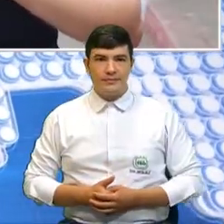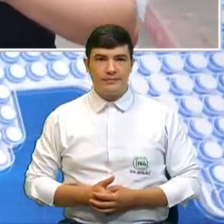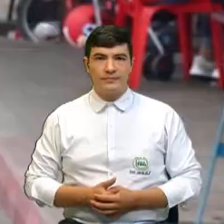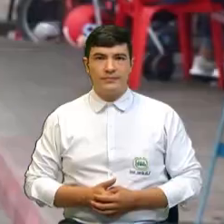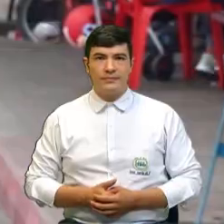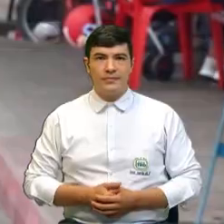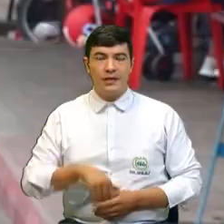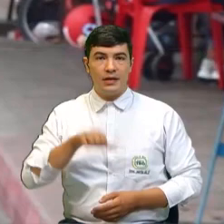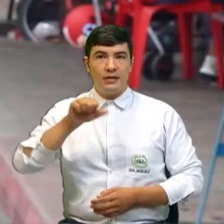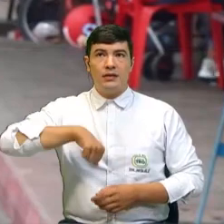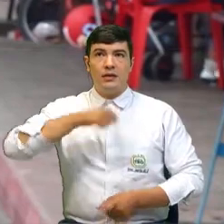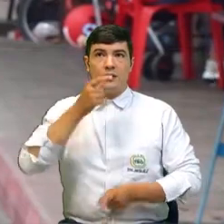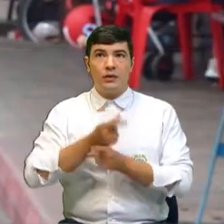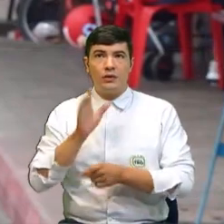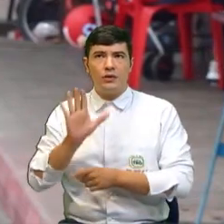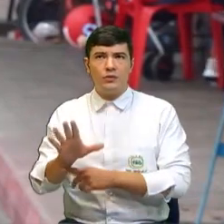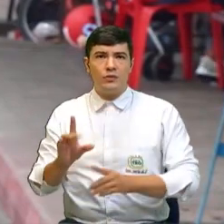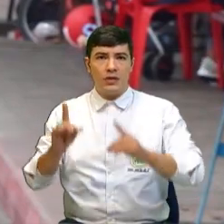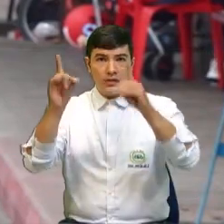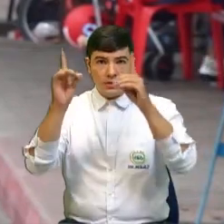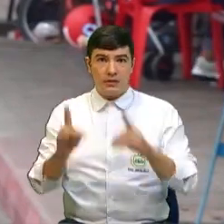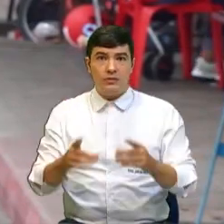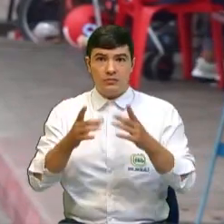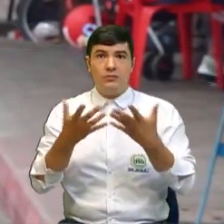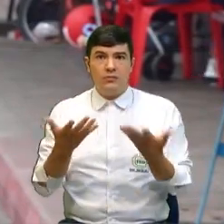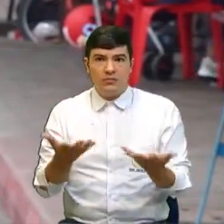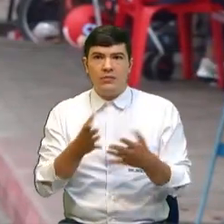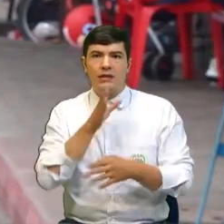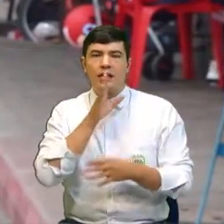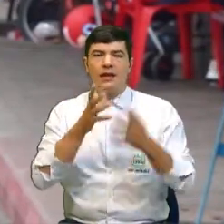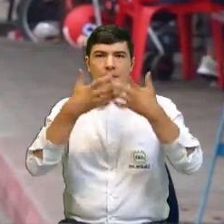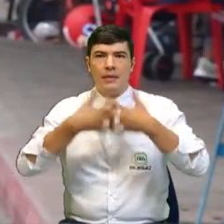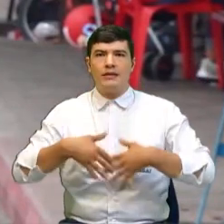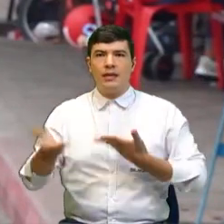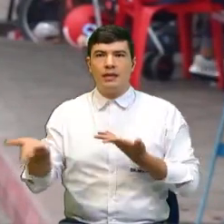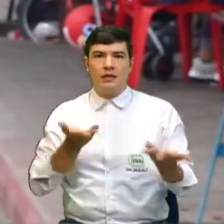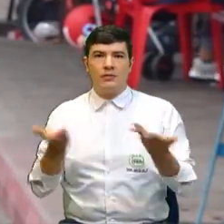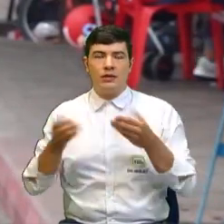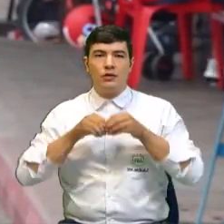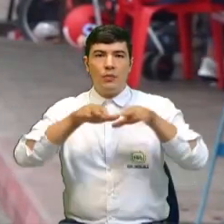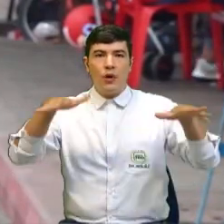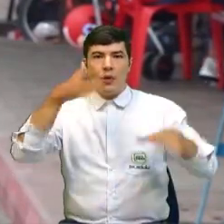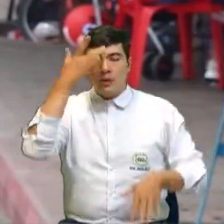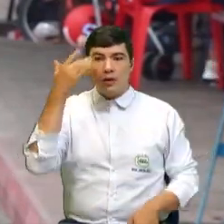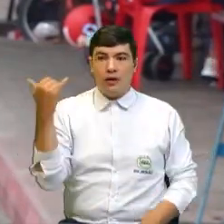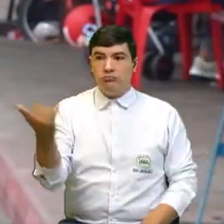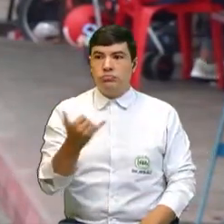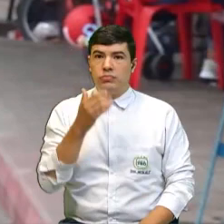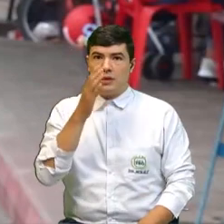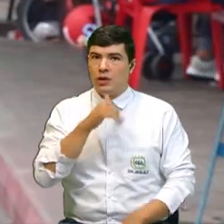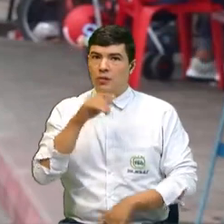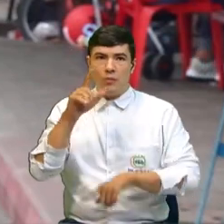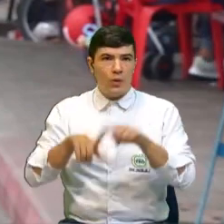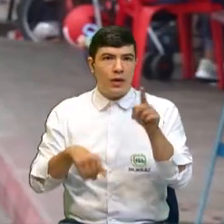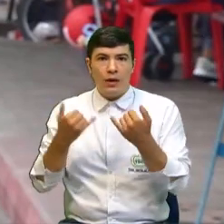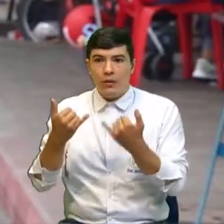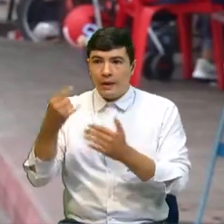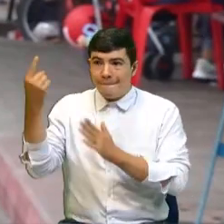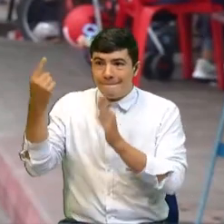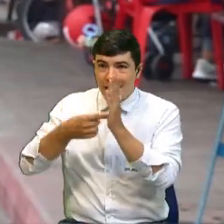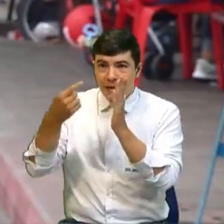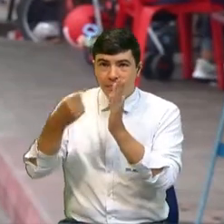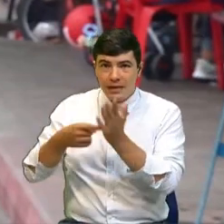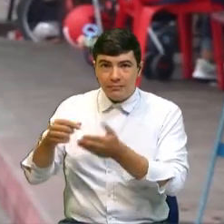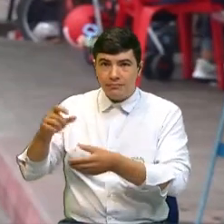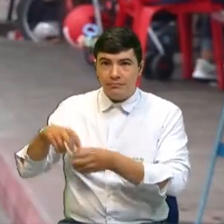precisamente esta decisión la toman las empresas de servicio público porque asegura que ya no pueden mantener esta tarifa de mil pesos se están